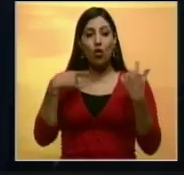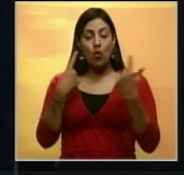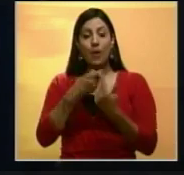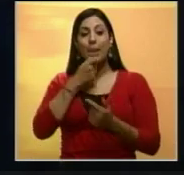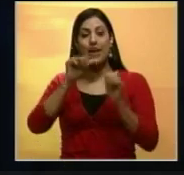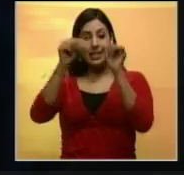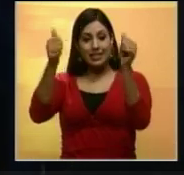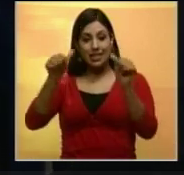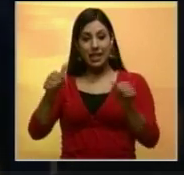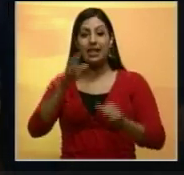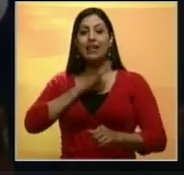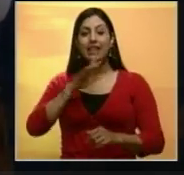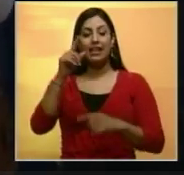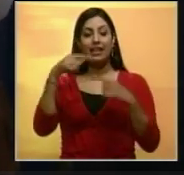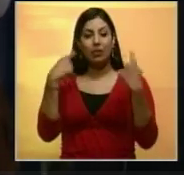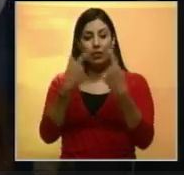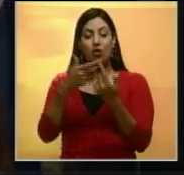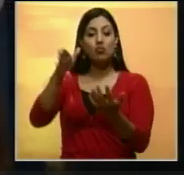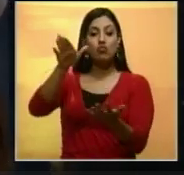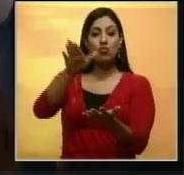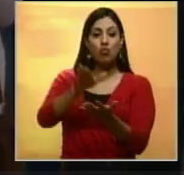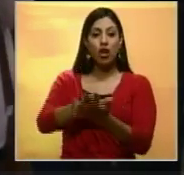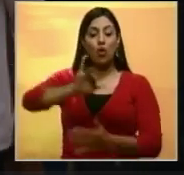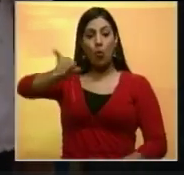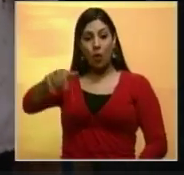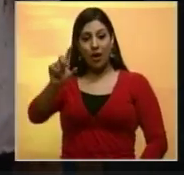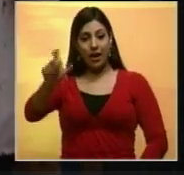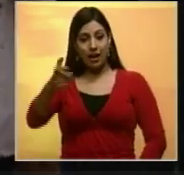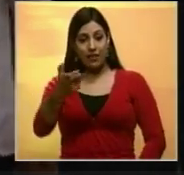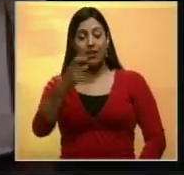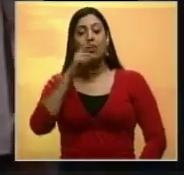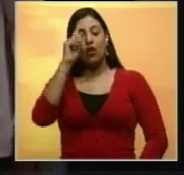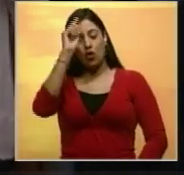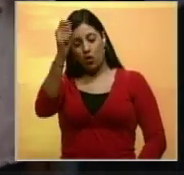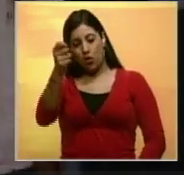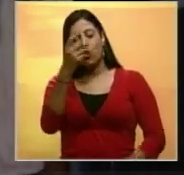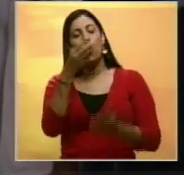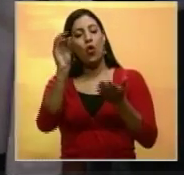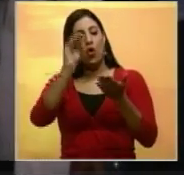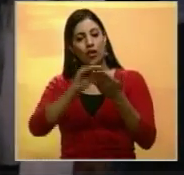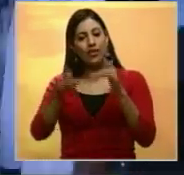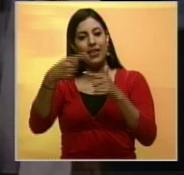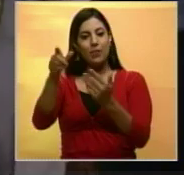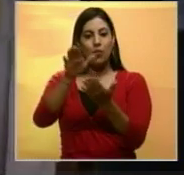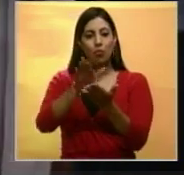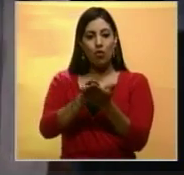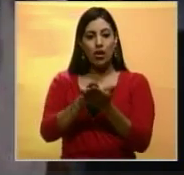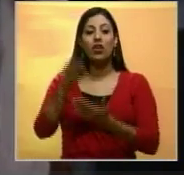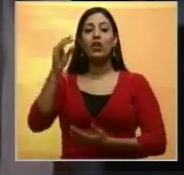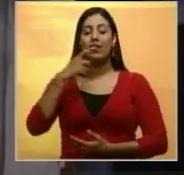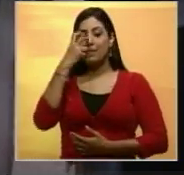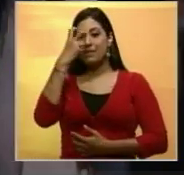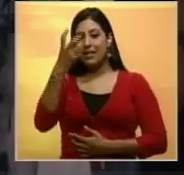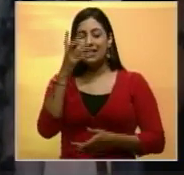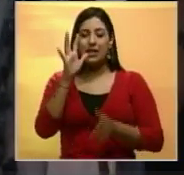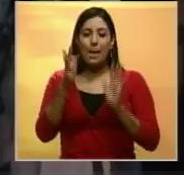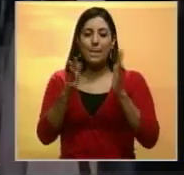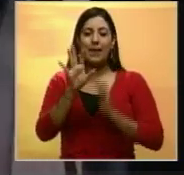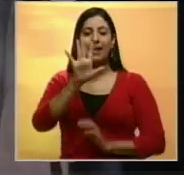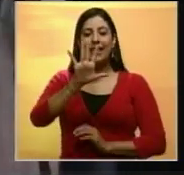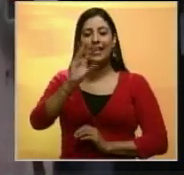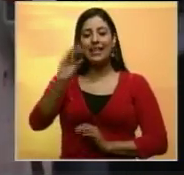Bellas Artes, donde estarían las cenizas mortales de Juan Gabriel para rendirle otro homenaje póstumo, recibió la visita de al menos